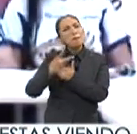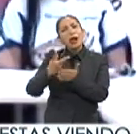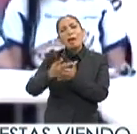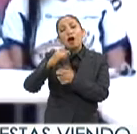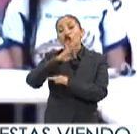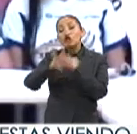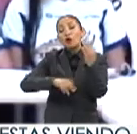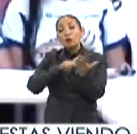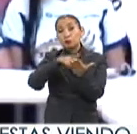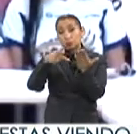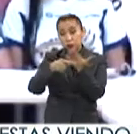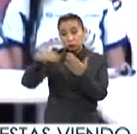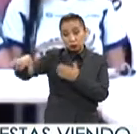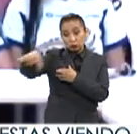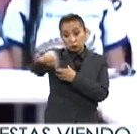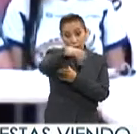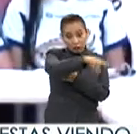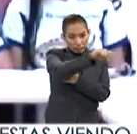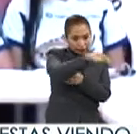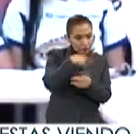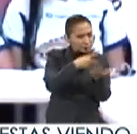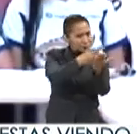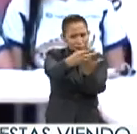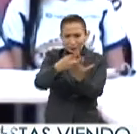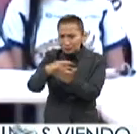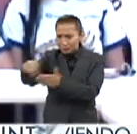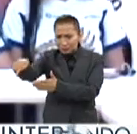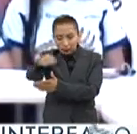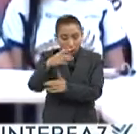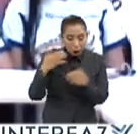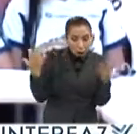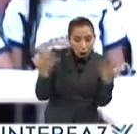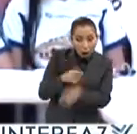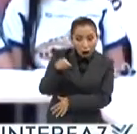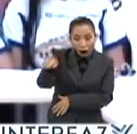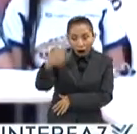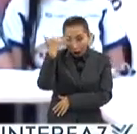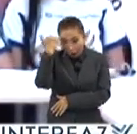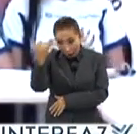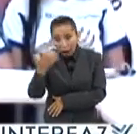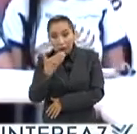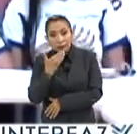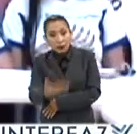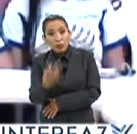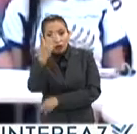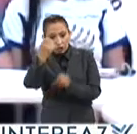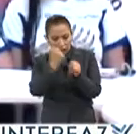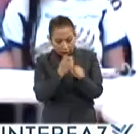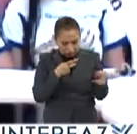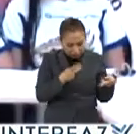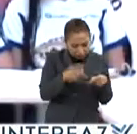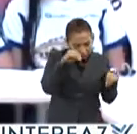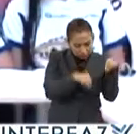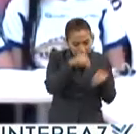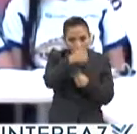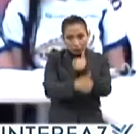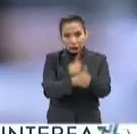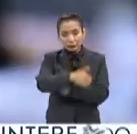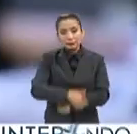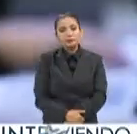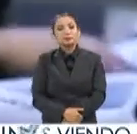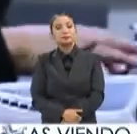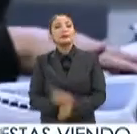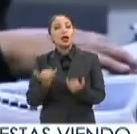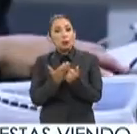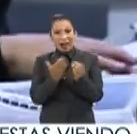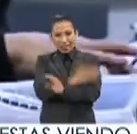todos los proyectos que Horus ha emprendido estos 2 años de competencia. Al